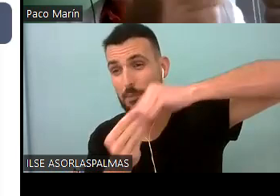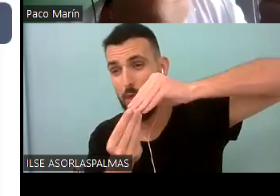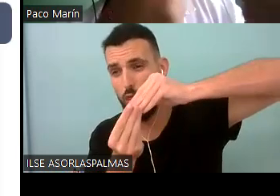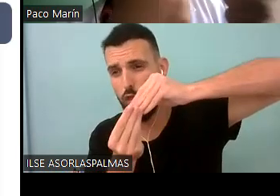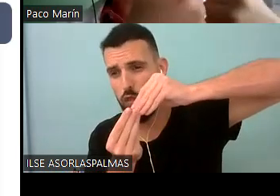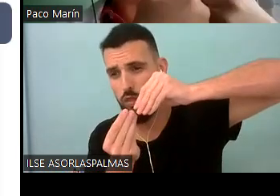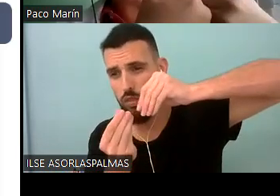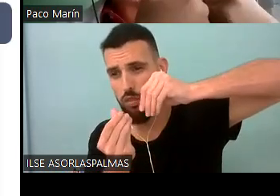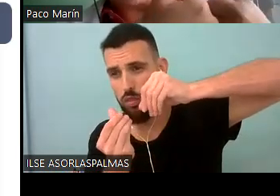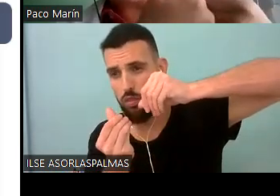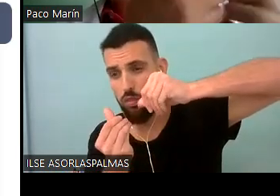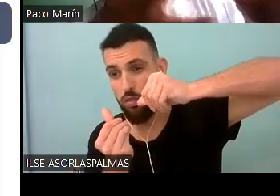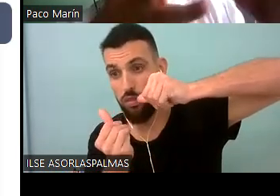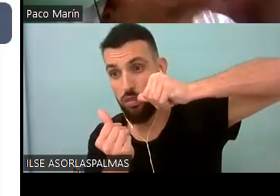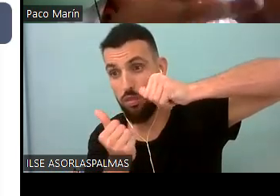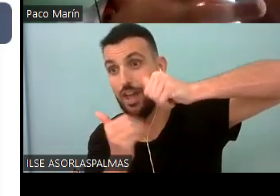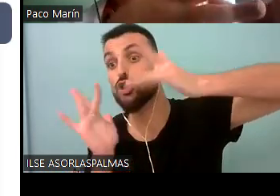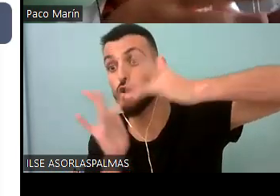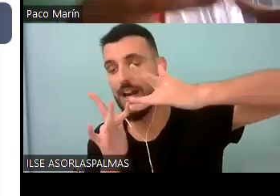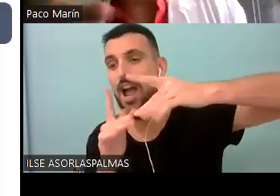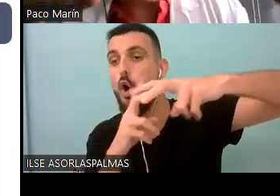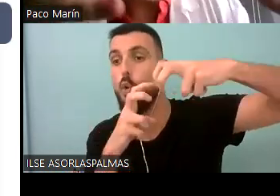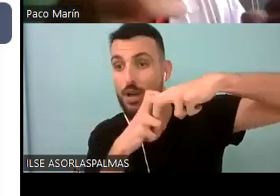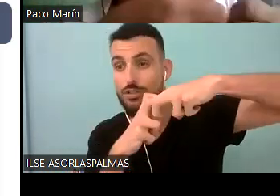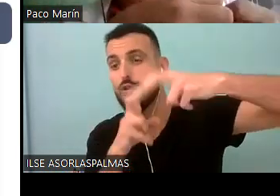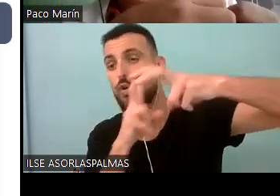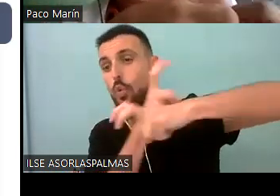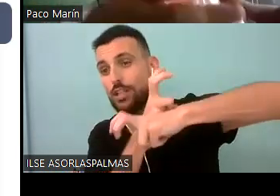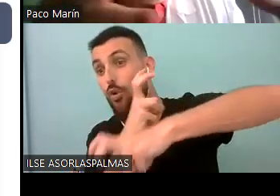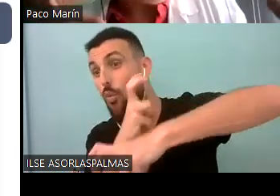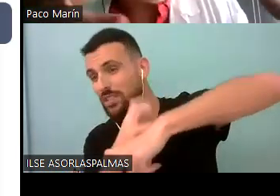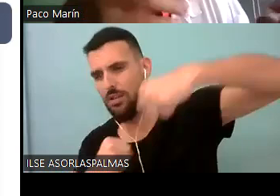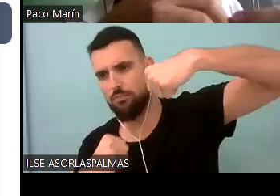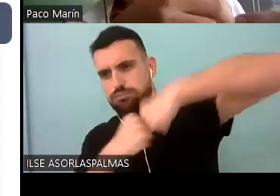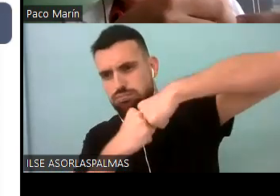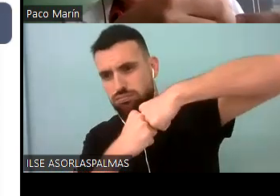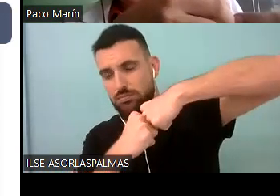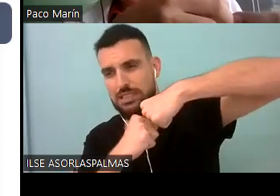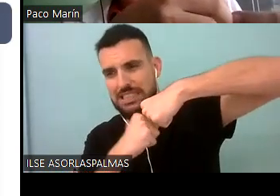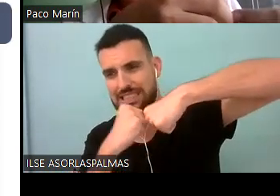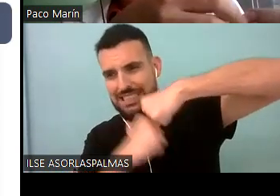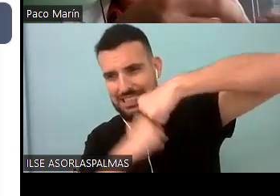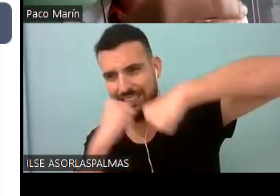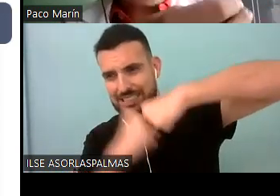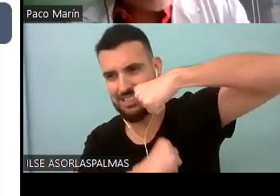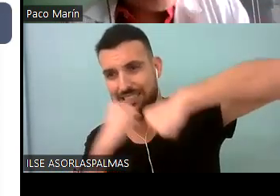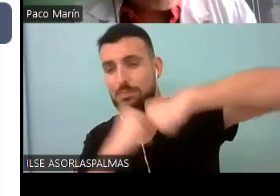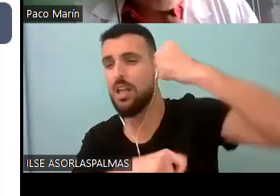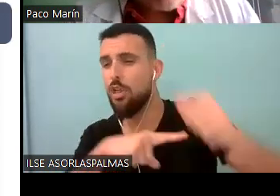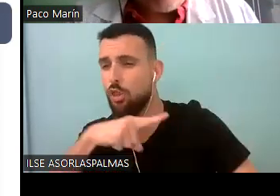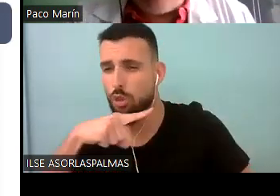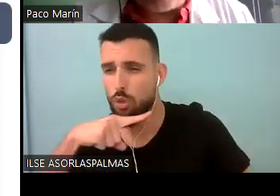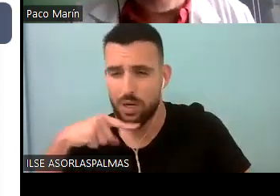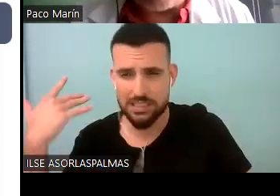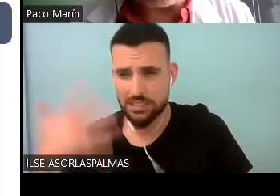degenerando y aparece la artrosis, que sería el desgaste de esa articulación, la deformación de esa articulación, el desgaste,